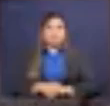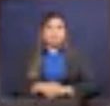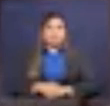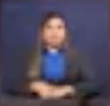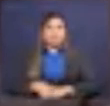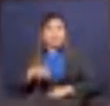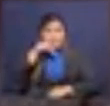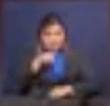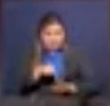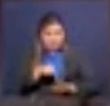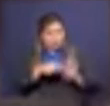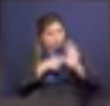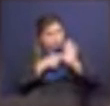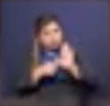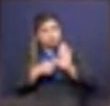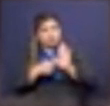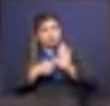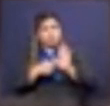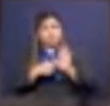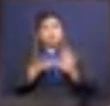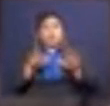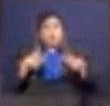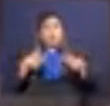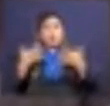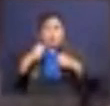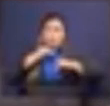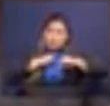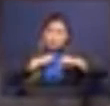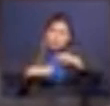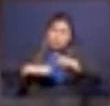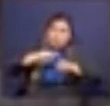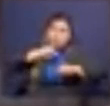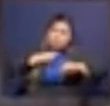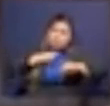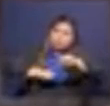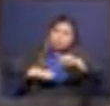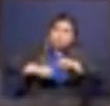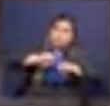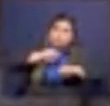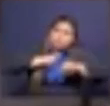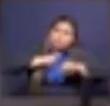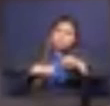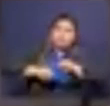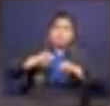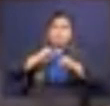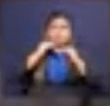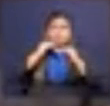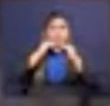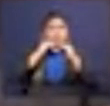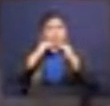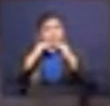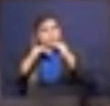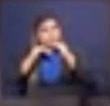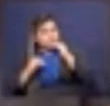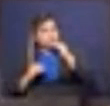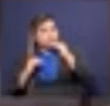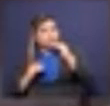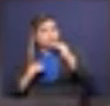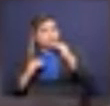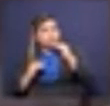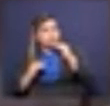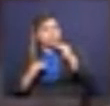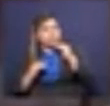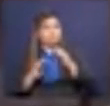Este es un ejemplo de cómo se lucha contra la pobreza y la desigualdad, la sexta